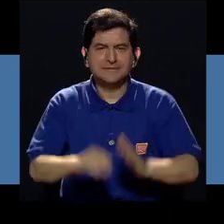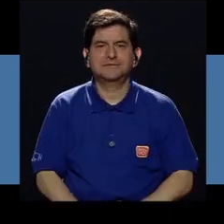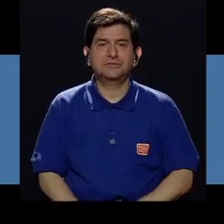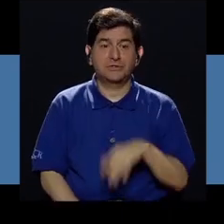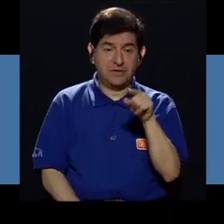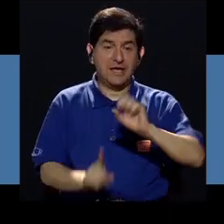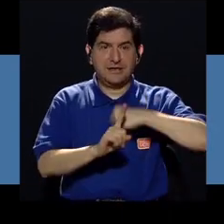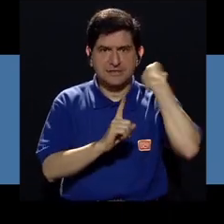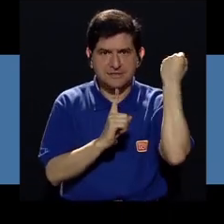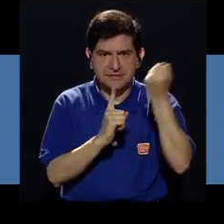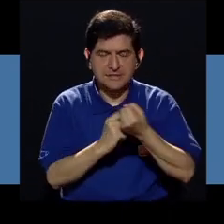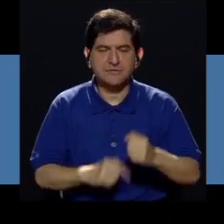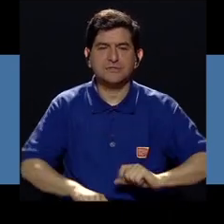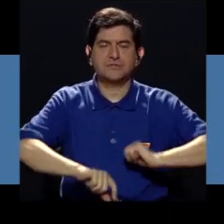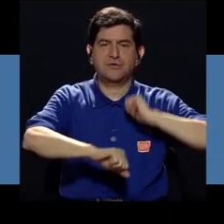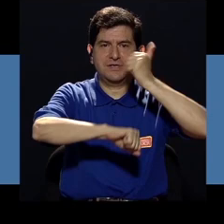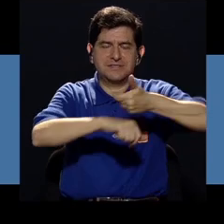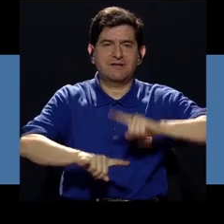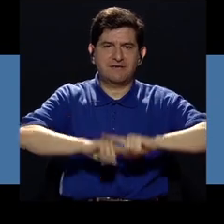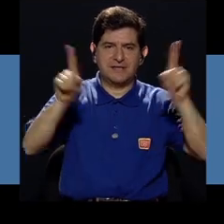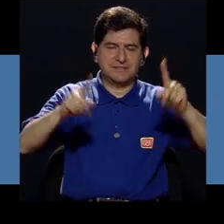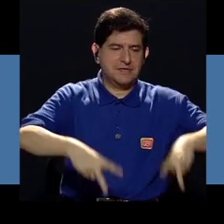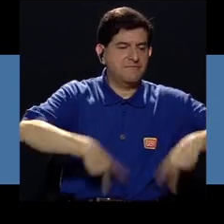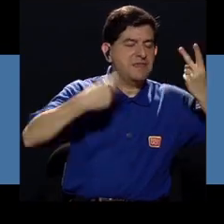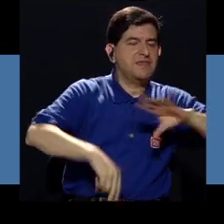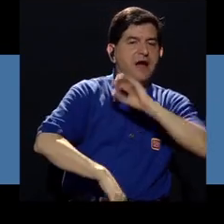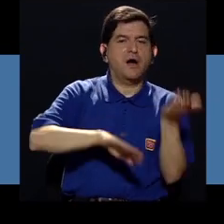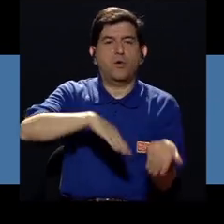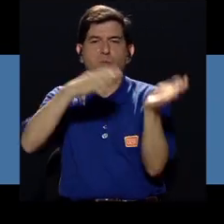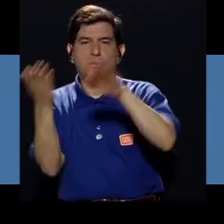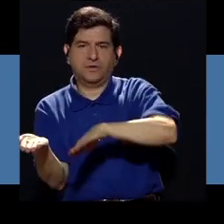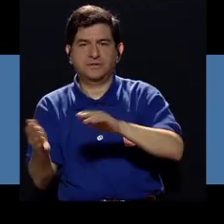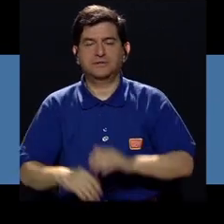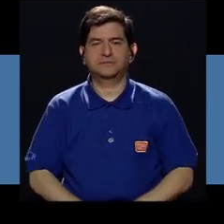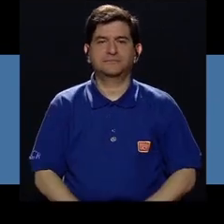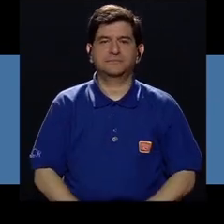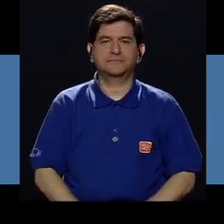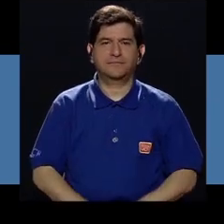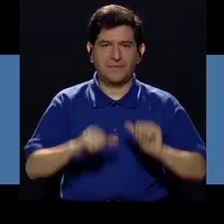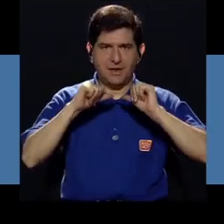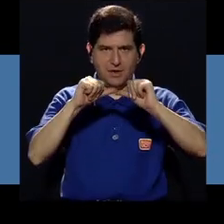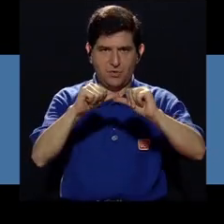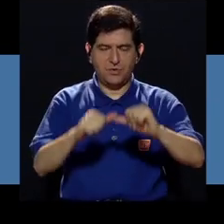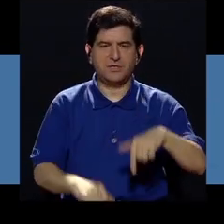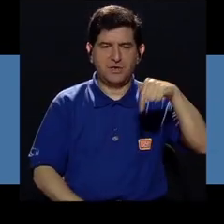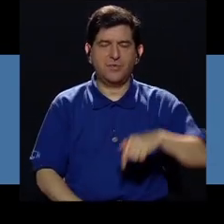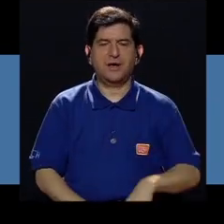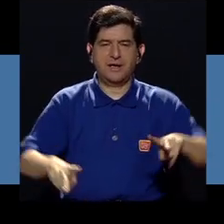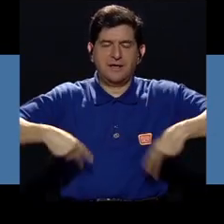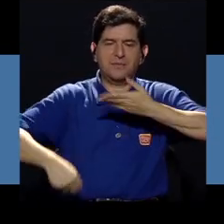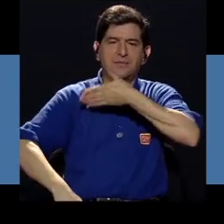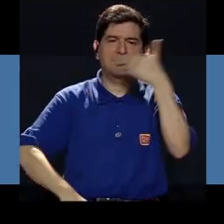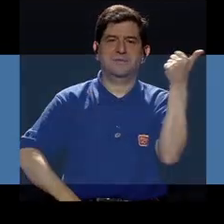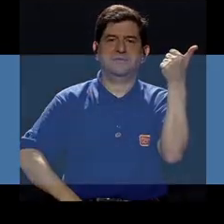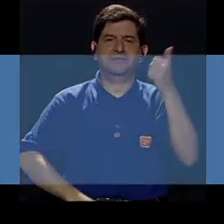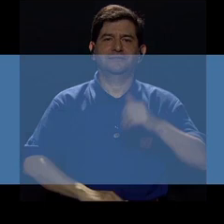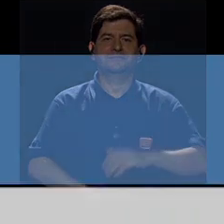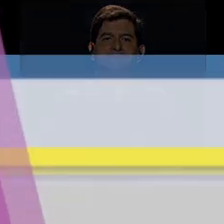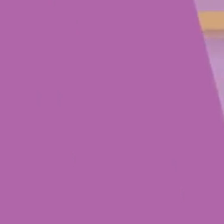que lo que es la diferencia entre vivir o morir continúe con más de vivir